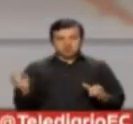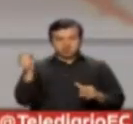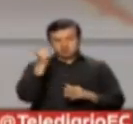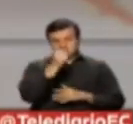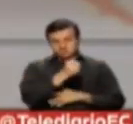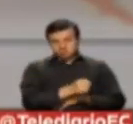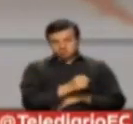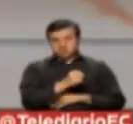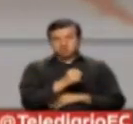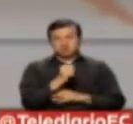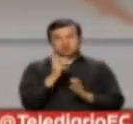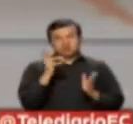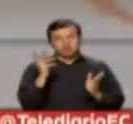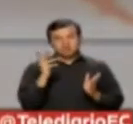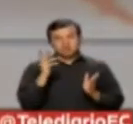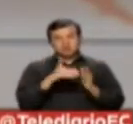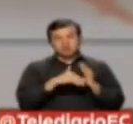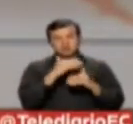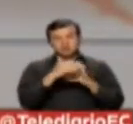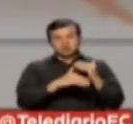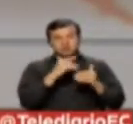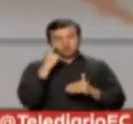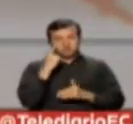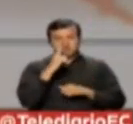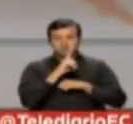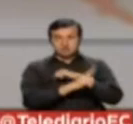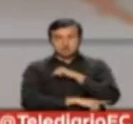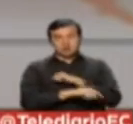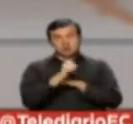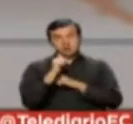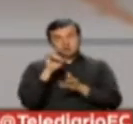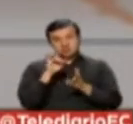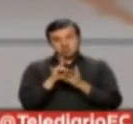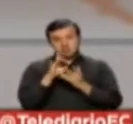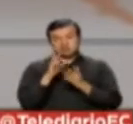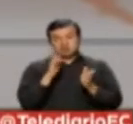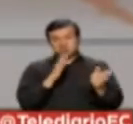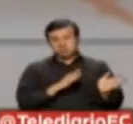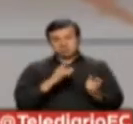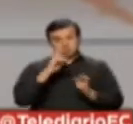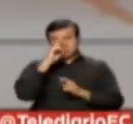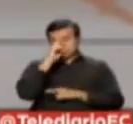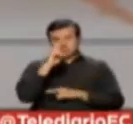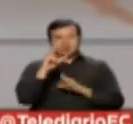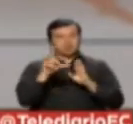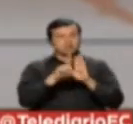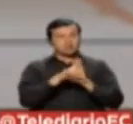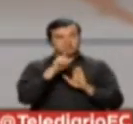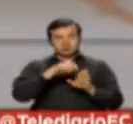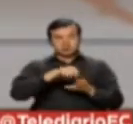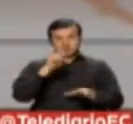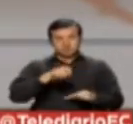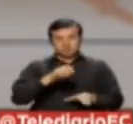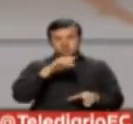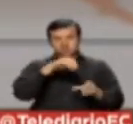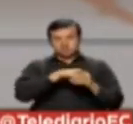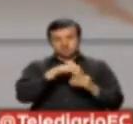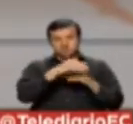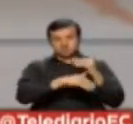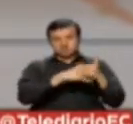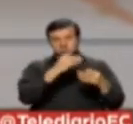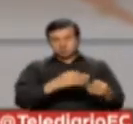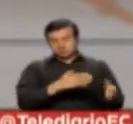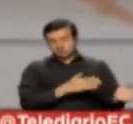si es que en las diversas instancias la sanción tiene otro sentido pues va a cumplir aquello que se decidió a través del debido